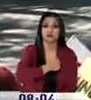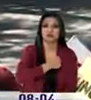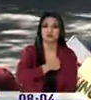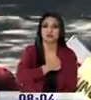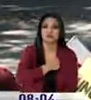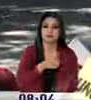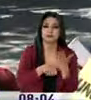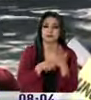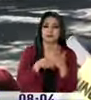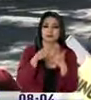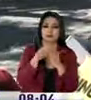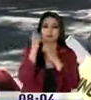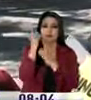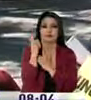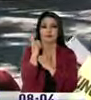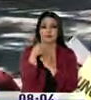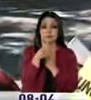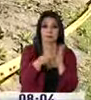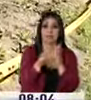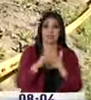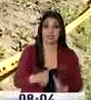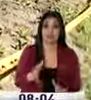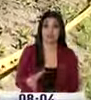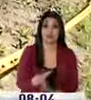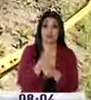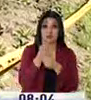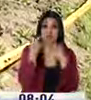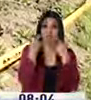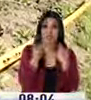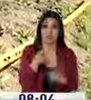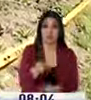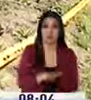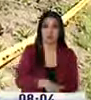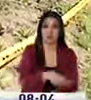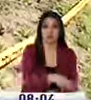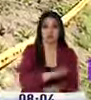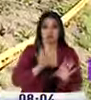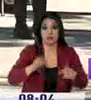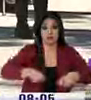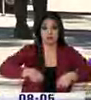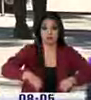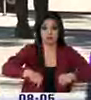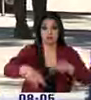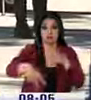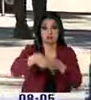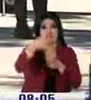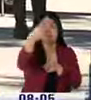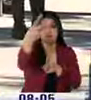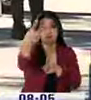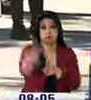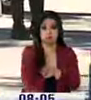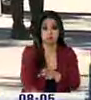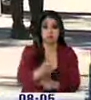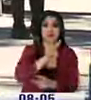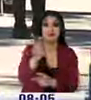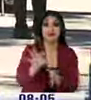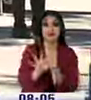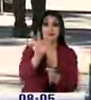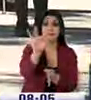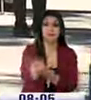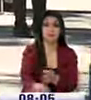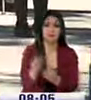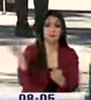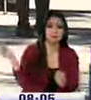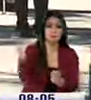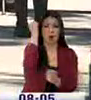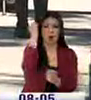a la seguridad del Ministro de Defensa. La mujer fue expulsada cerca de 20 metros, el cuerpo cayó sobre la calzada, al parecer un